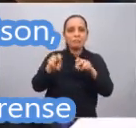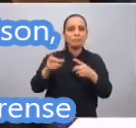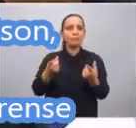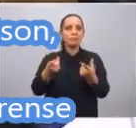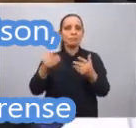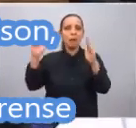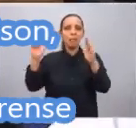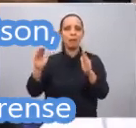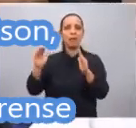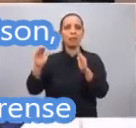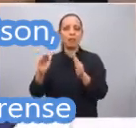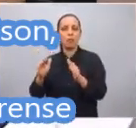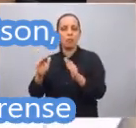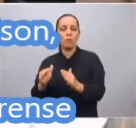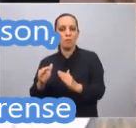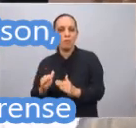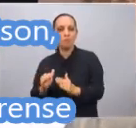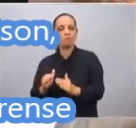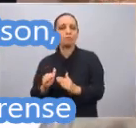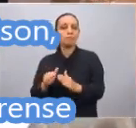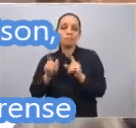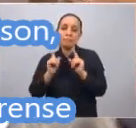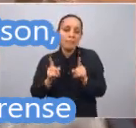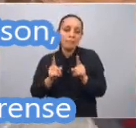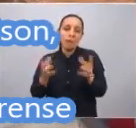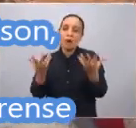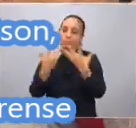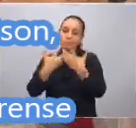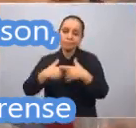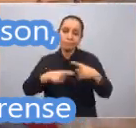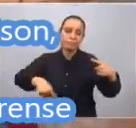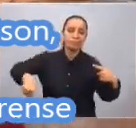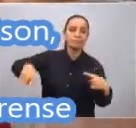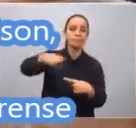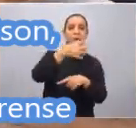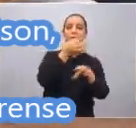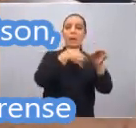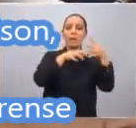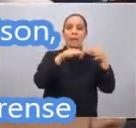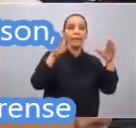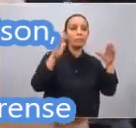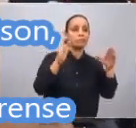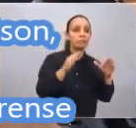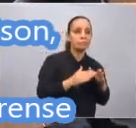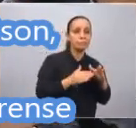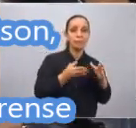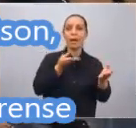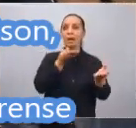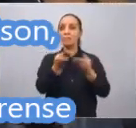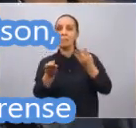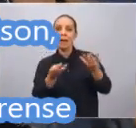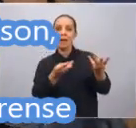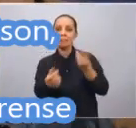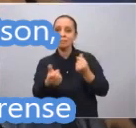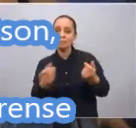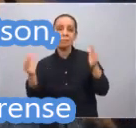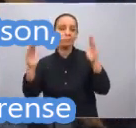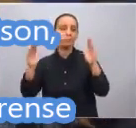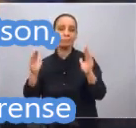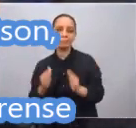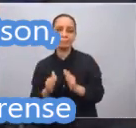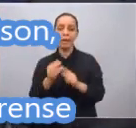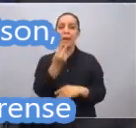así fue como cayeron las ventas, cayó la demanda y cayó el consumo.